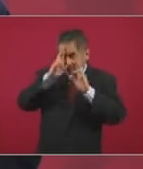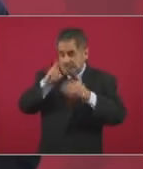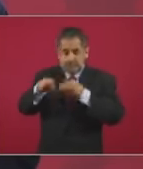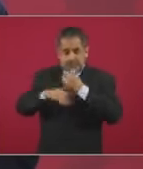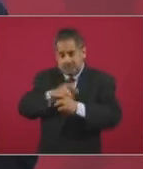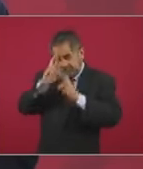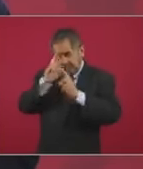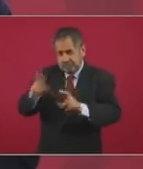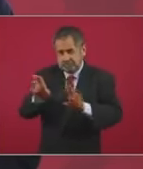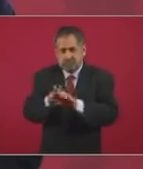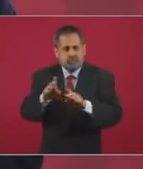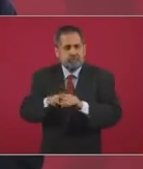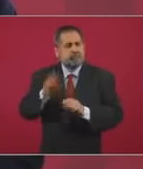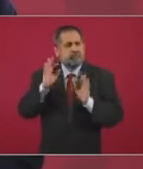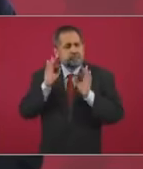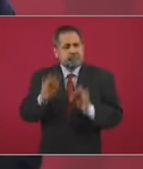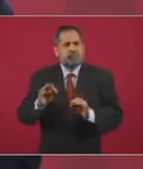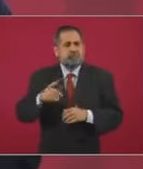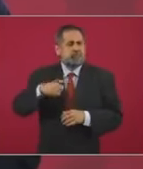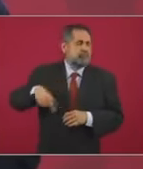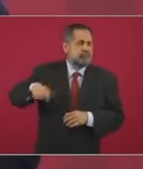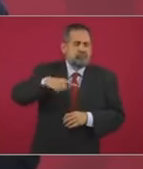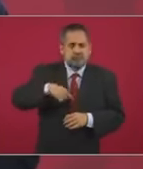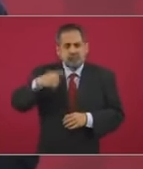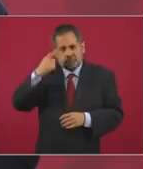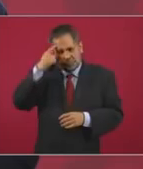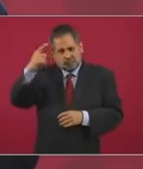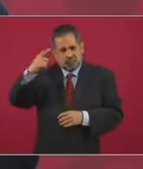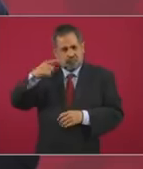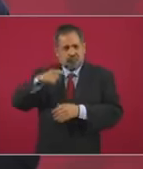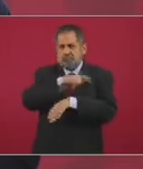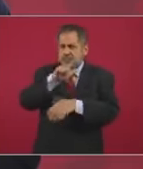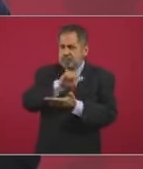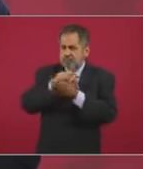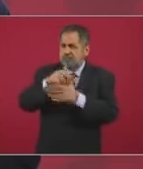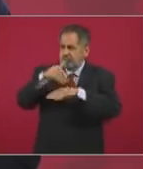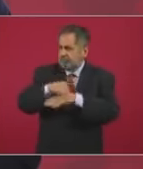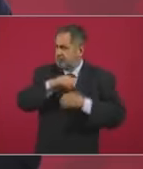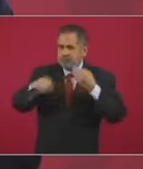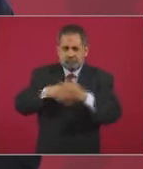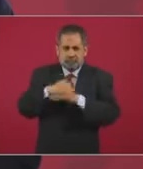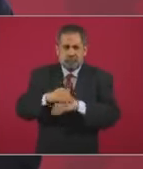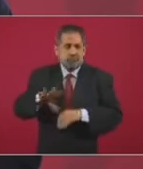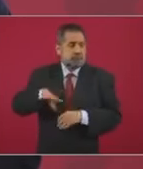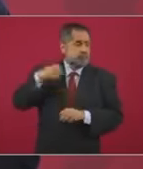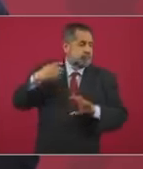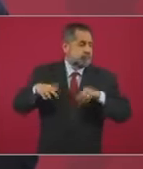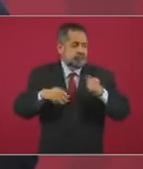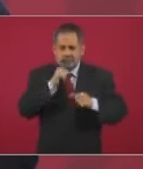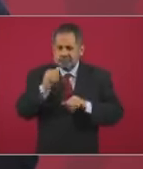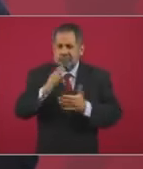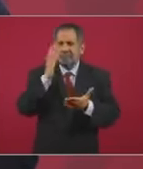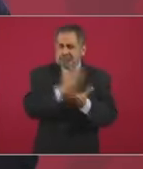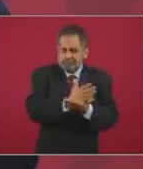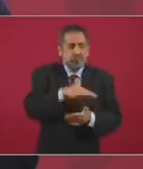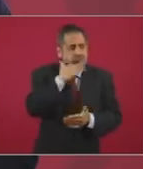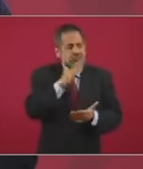todos, que haya un auténtico Estado de Derecho, que no haya abusos de autoridad, que no haya corrupción